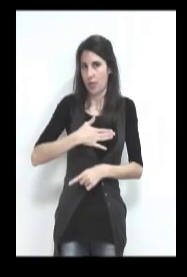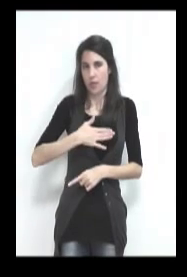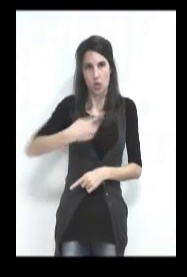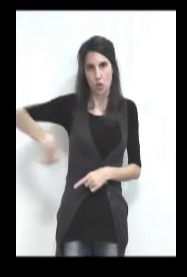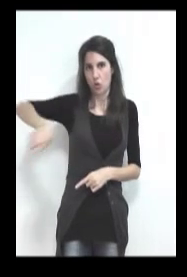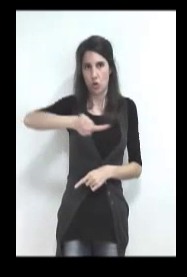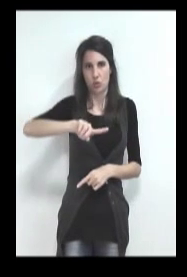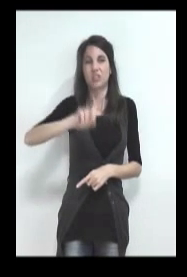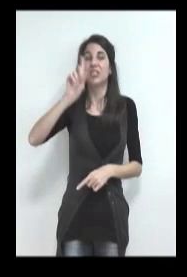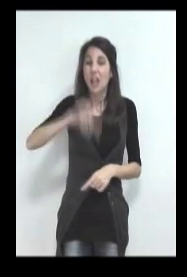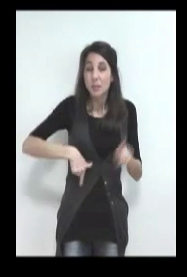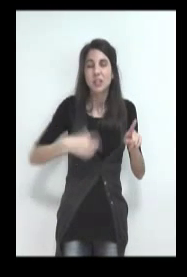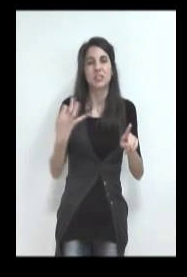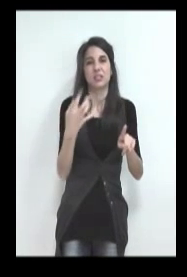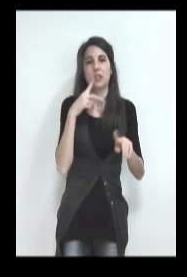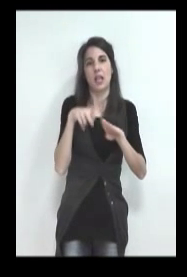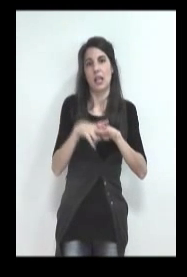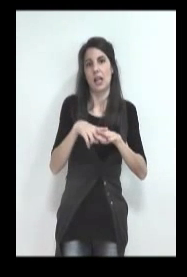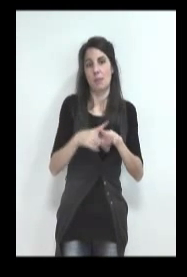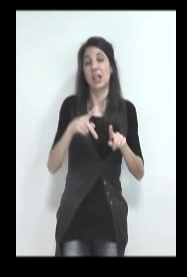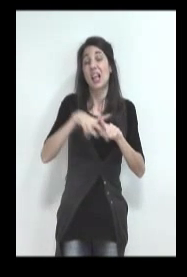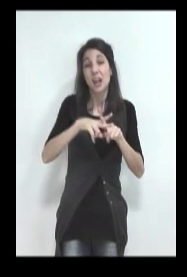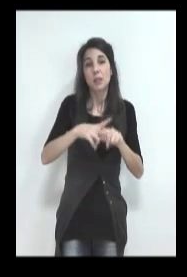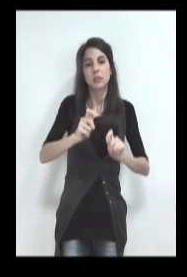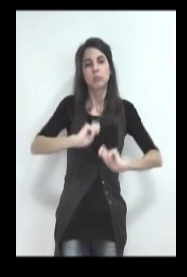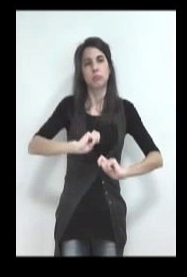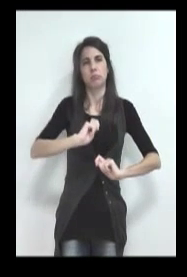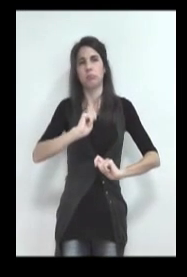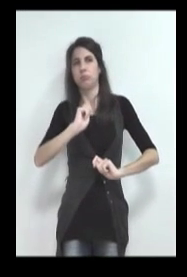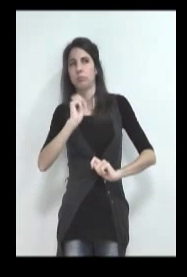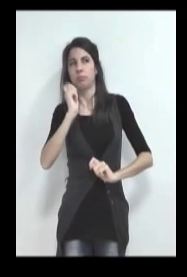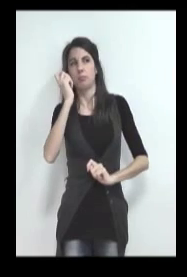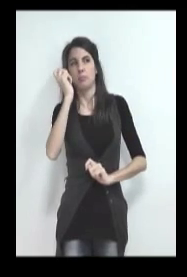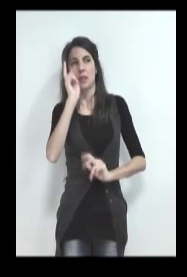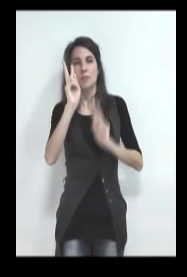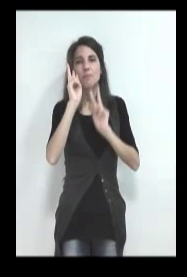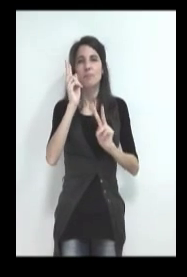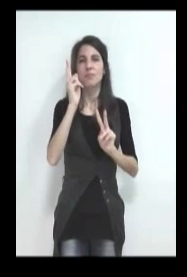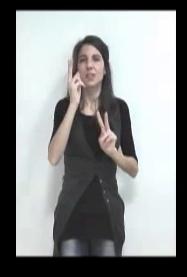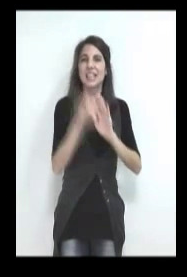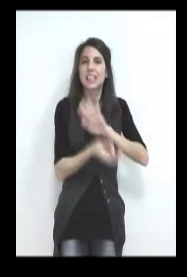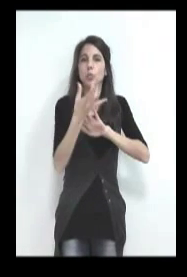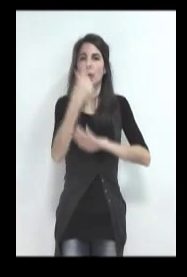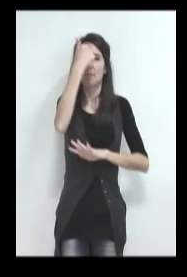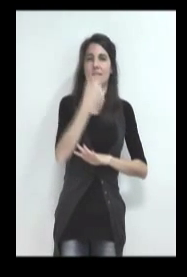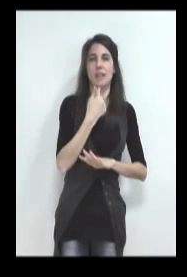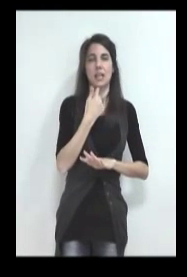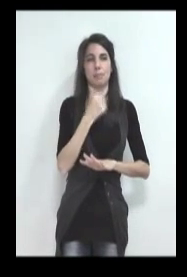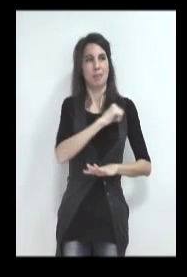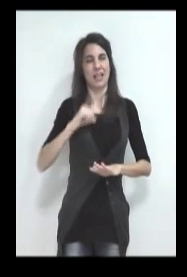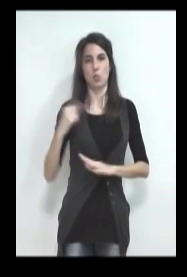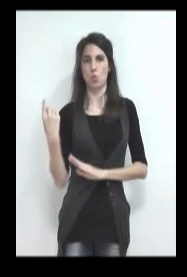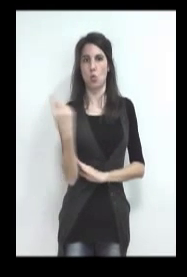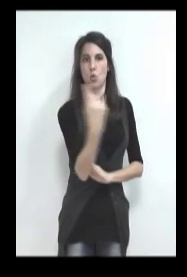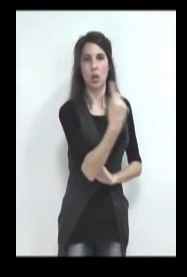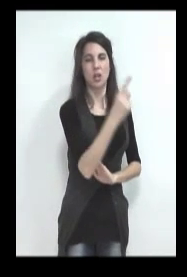las TIC es una herramienta, como decíamos, que permiten hacer perfiles muy particularizables también y permiten,